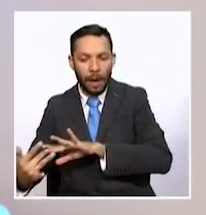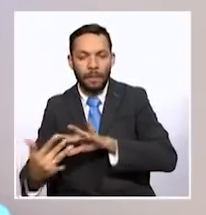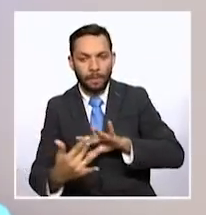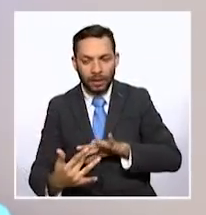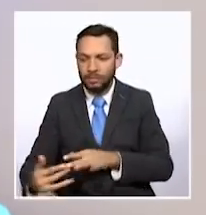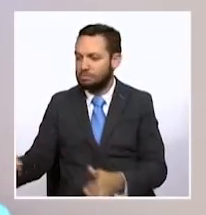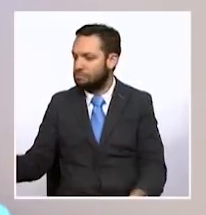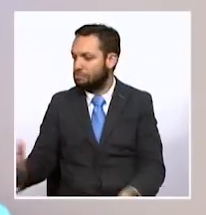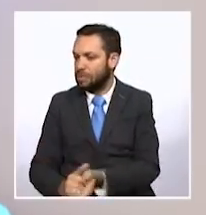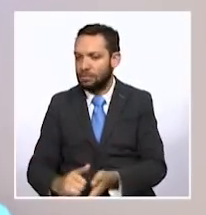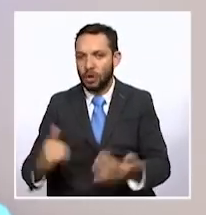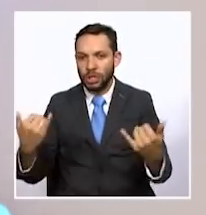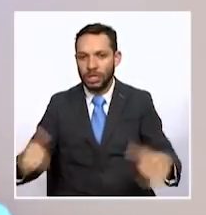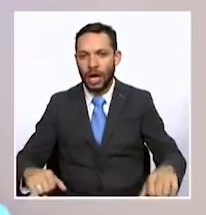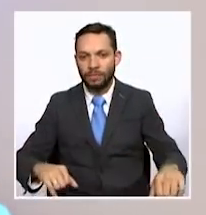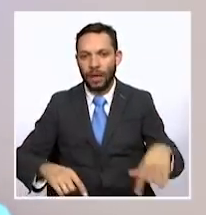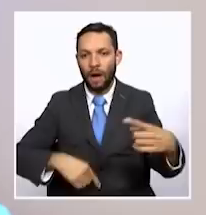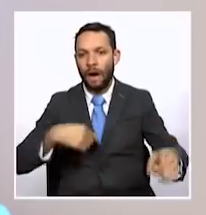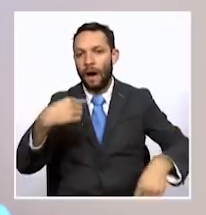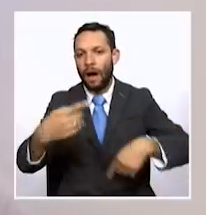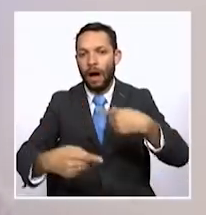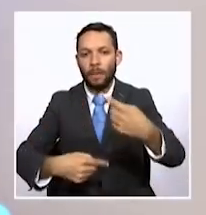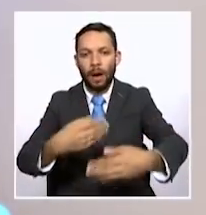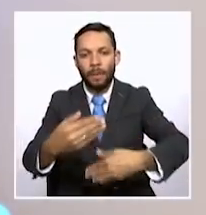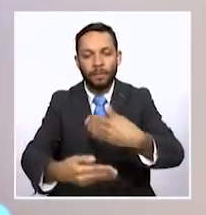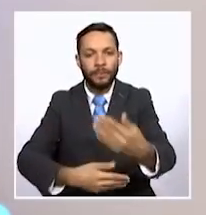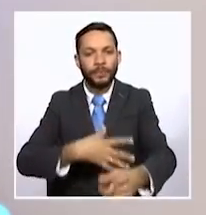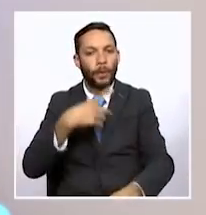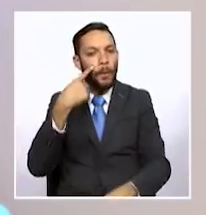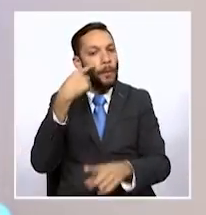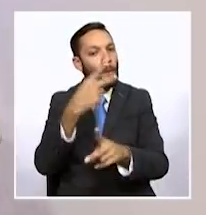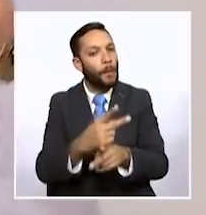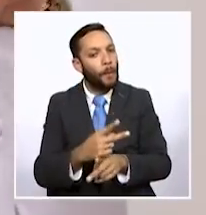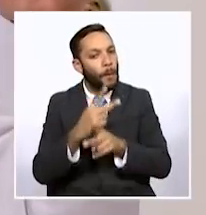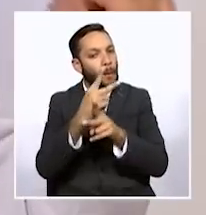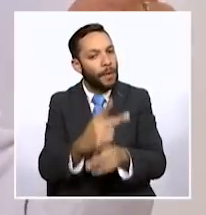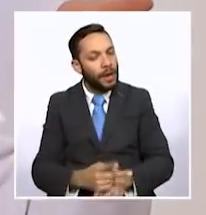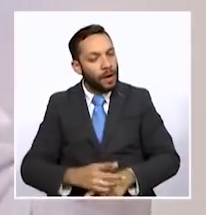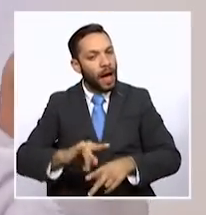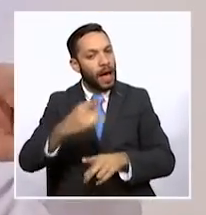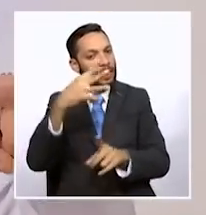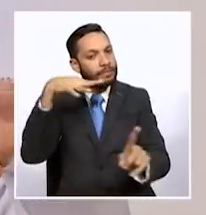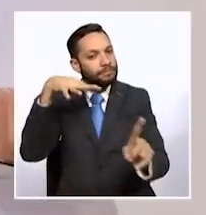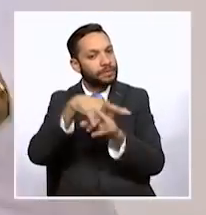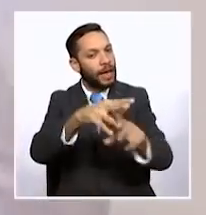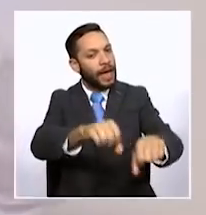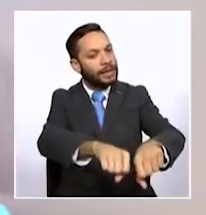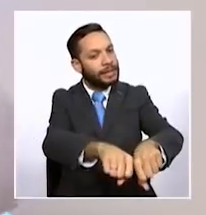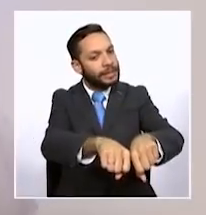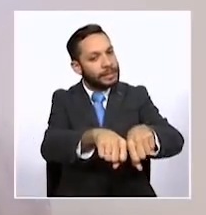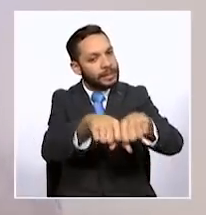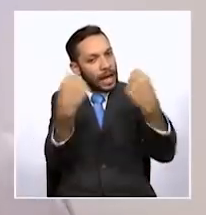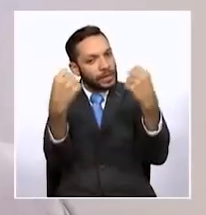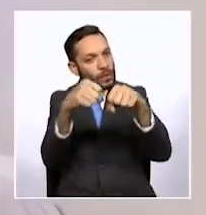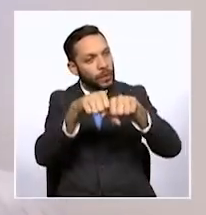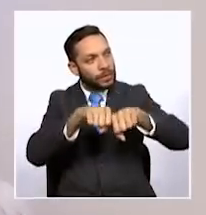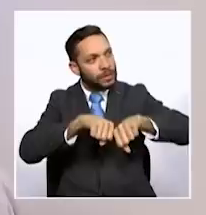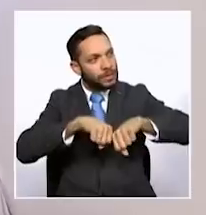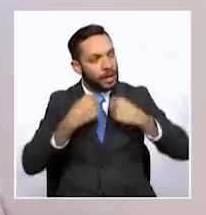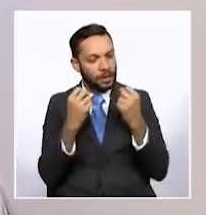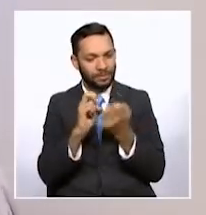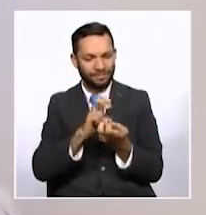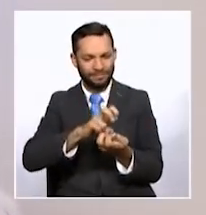no deben de dejar coger ventaja. Porque cuando eso que le acaba de explicar, antes de que se deshidrate, antes de que se reviente, antes de que se